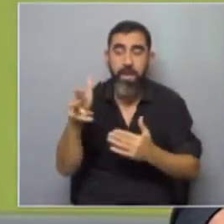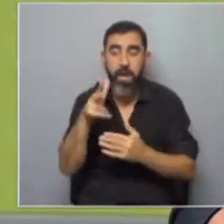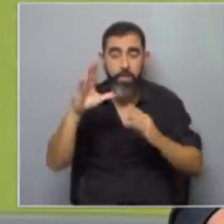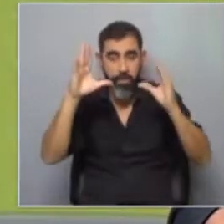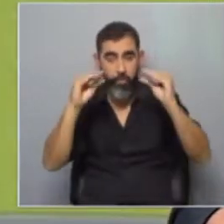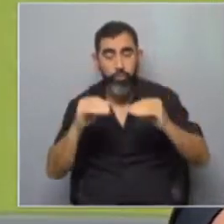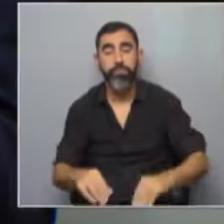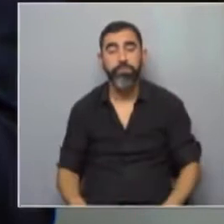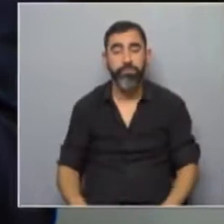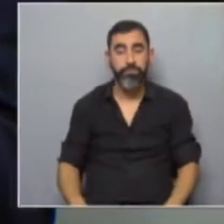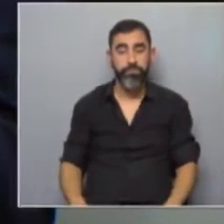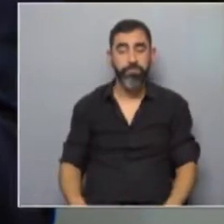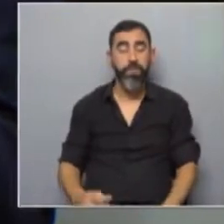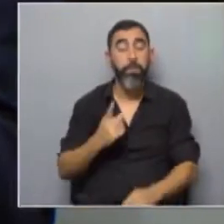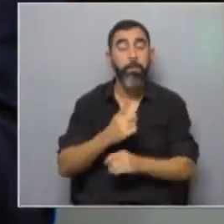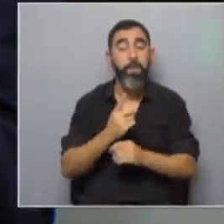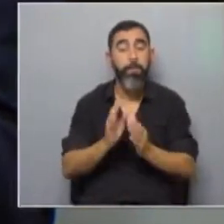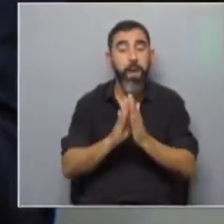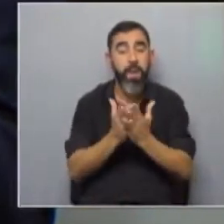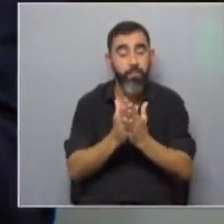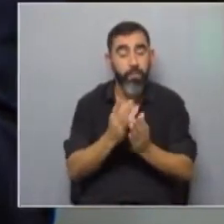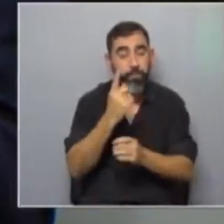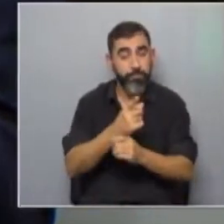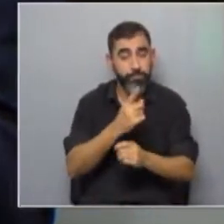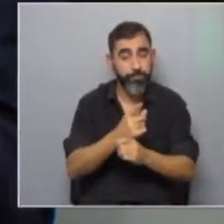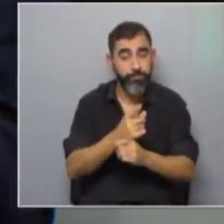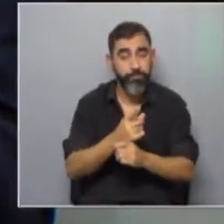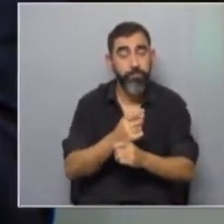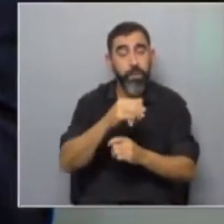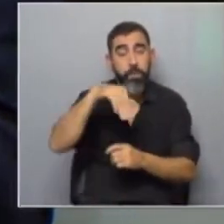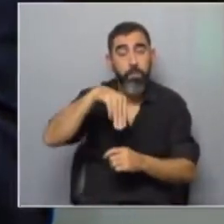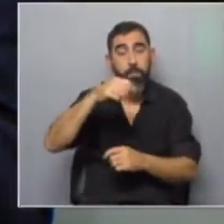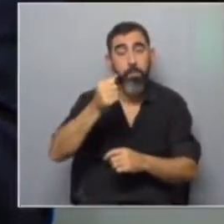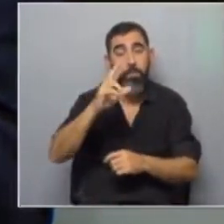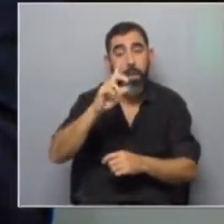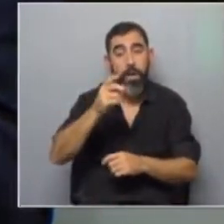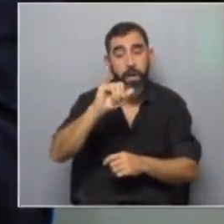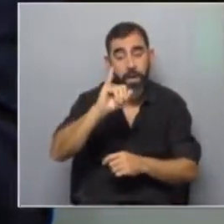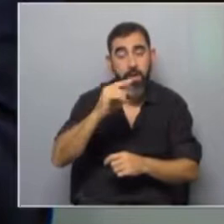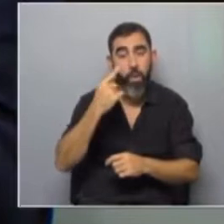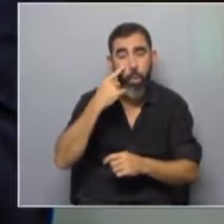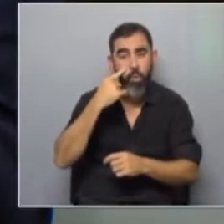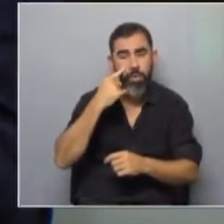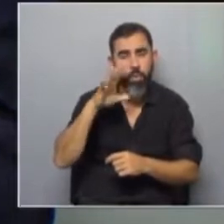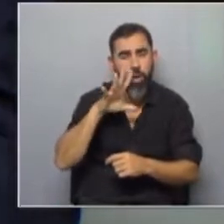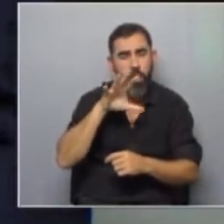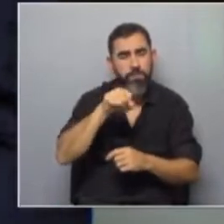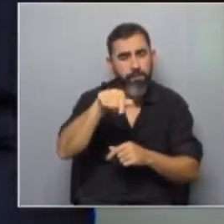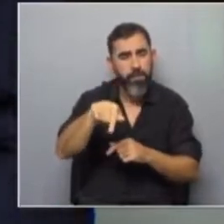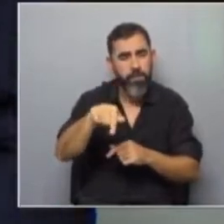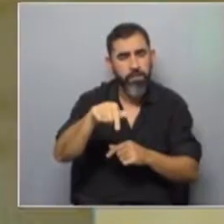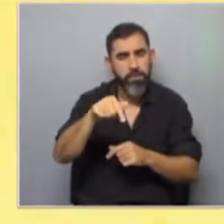montés atropellado. Claro. Y entonces, bueno, sabemos dónde hay más margay. Y lo mismo que decías de las cámaras trampa, también es una herramienta en